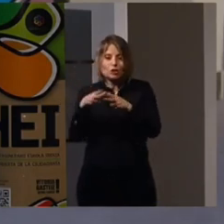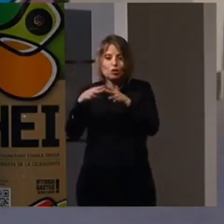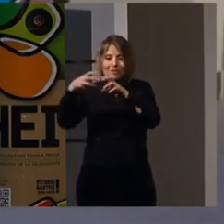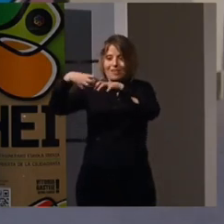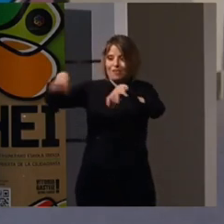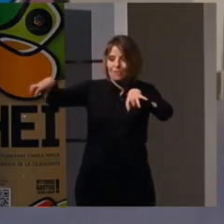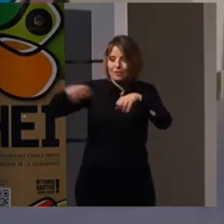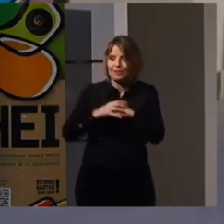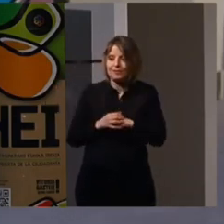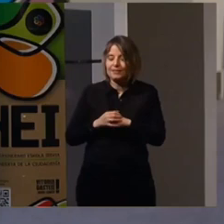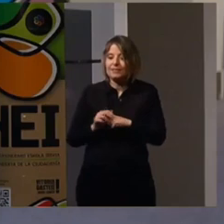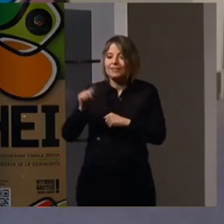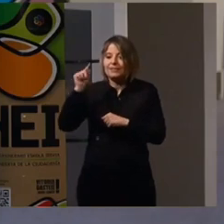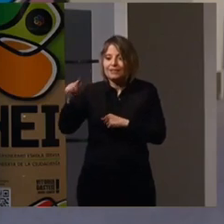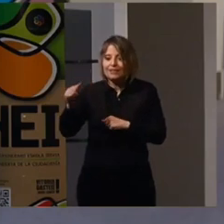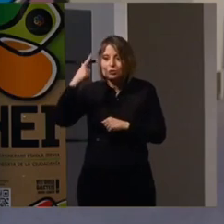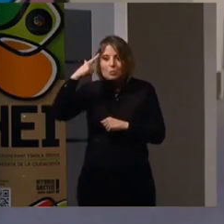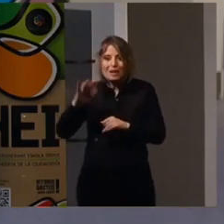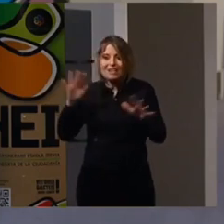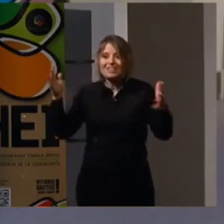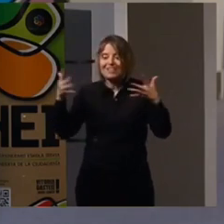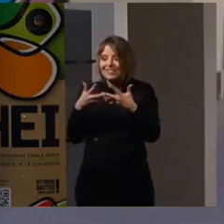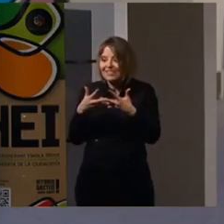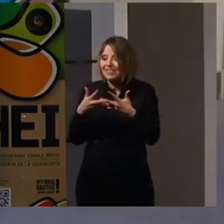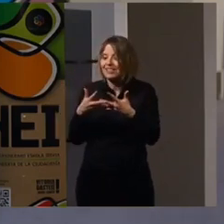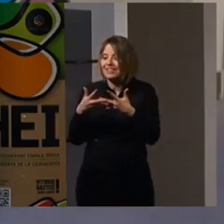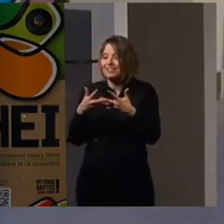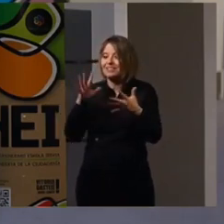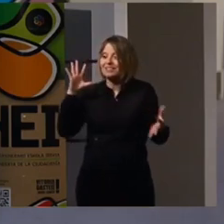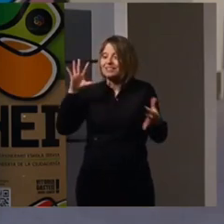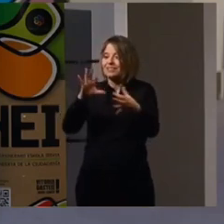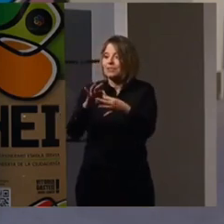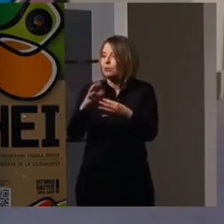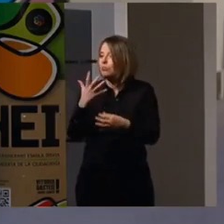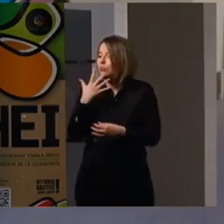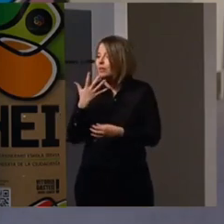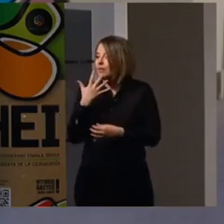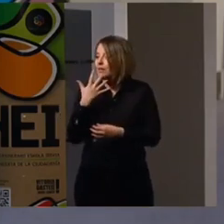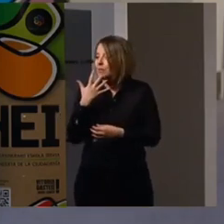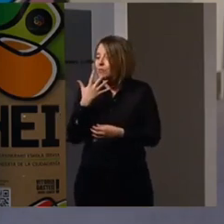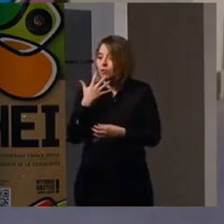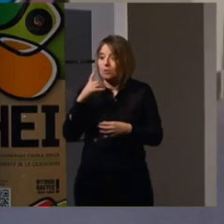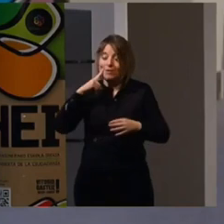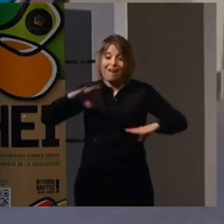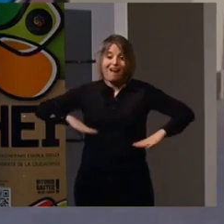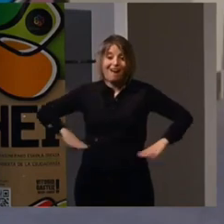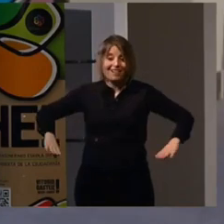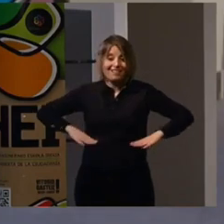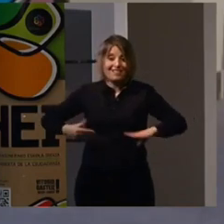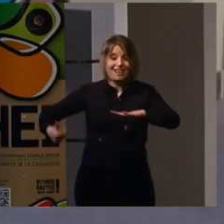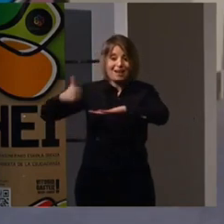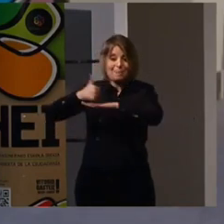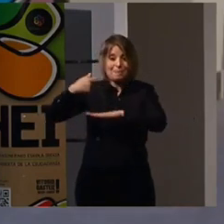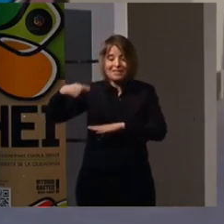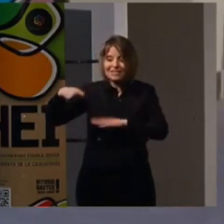sociedad. Y entonces, esto que parecería un exotismo de Internet, en realidad está muy, muy vinculado, pues por ejemplo, la victoria de Milei en Argentina tiene mucho